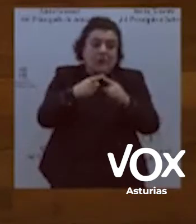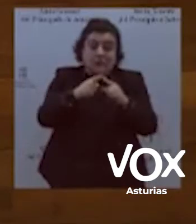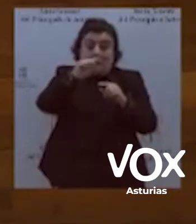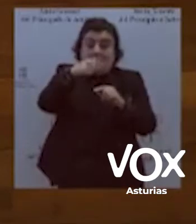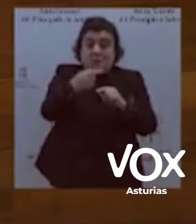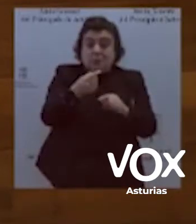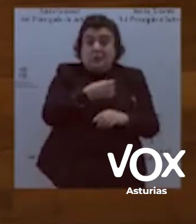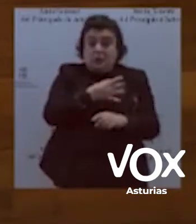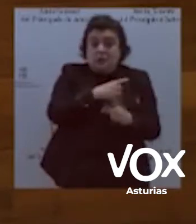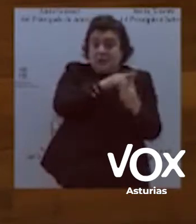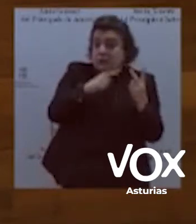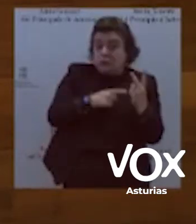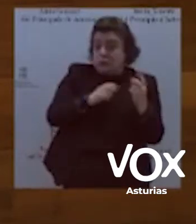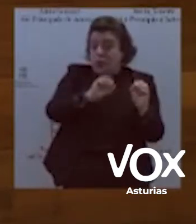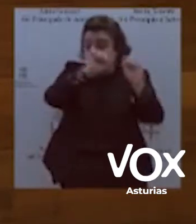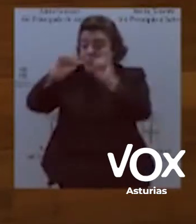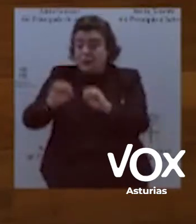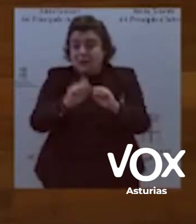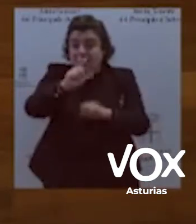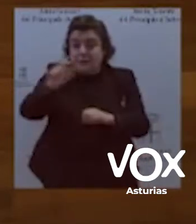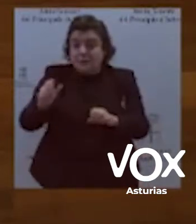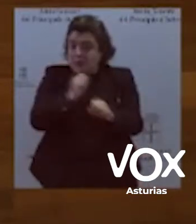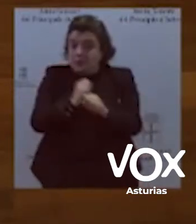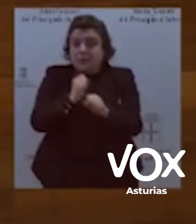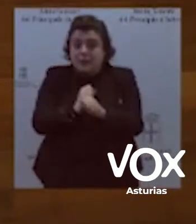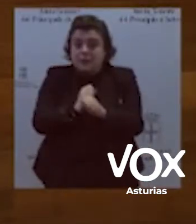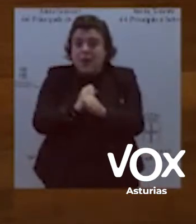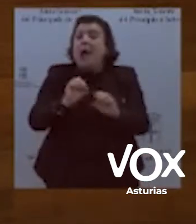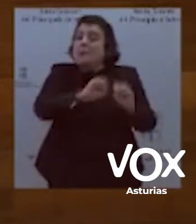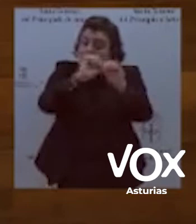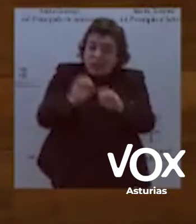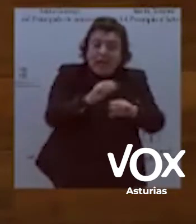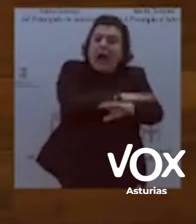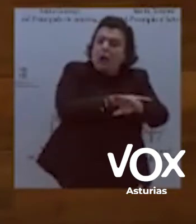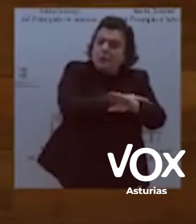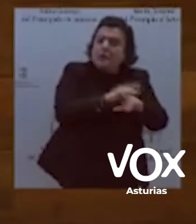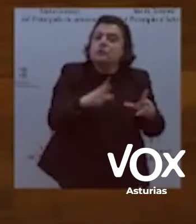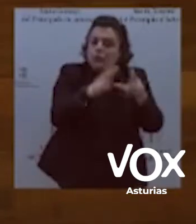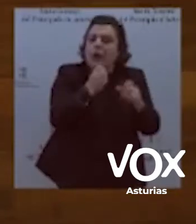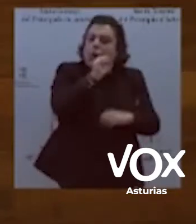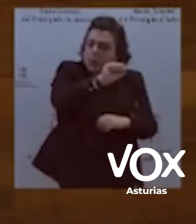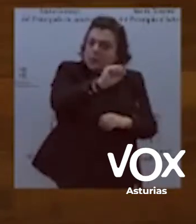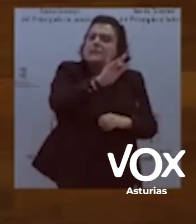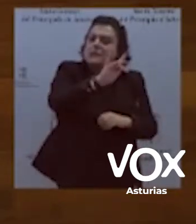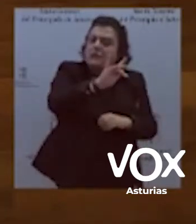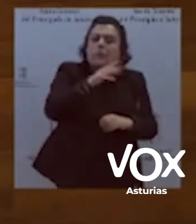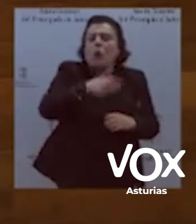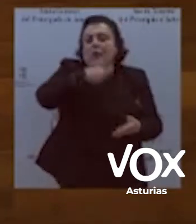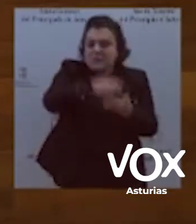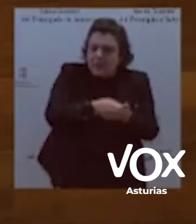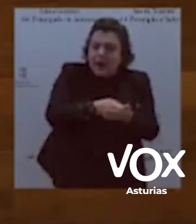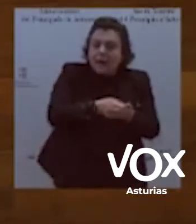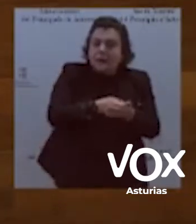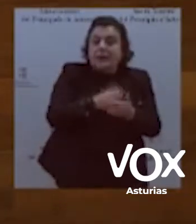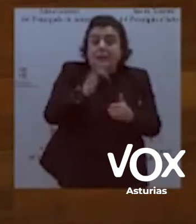por los trabajadores, eso sí, protegen al gobierno socialcomunista que les paga y se niegan además a bajadas de impuestos para que